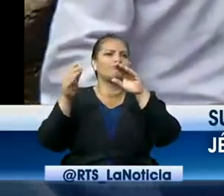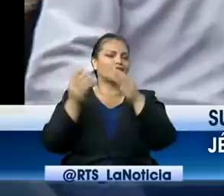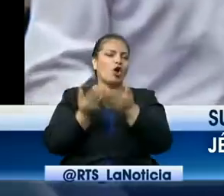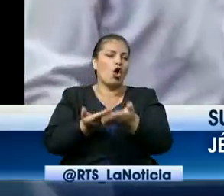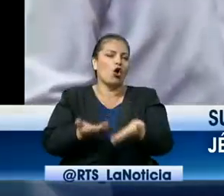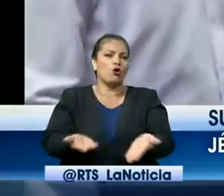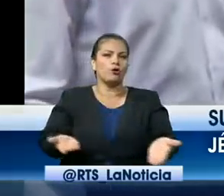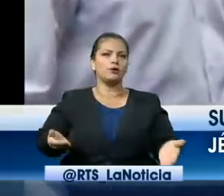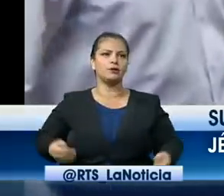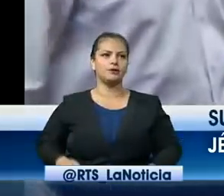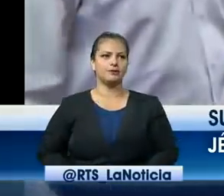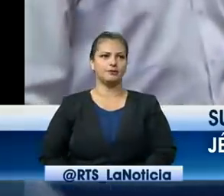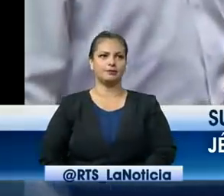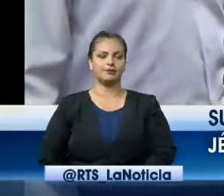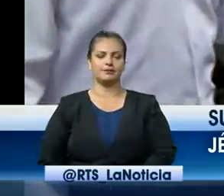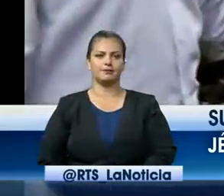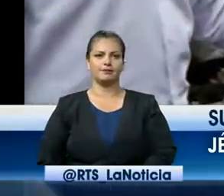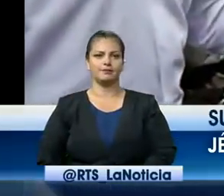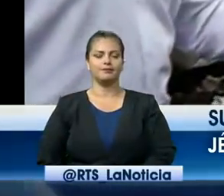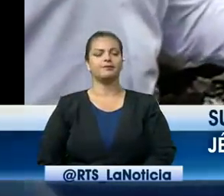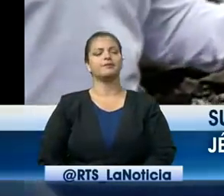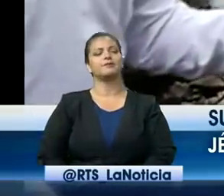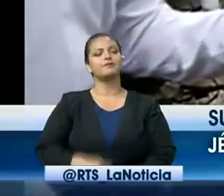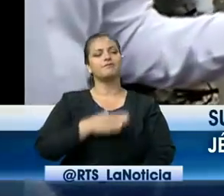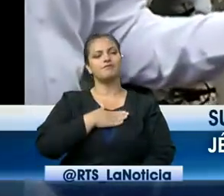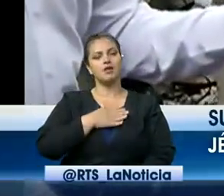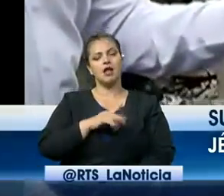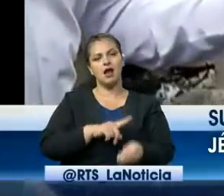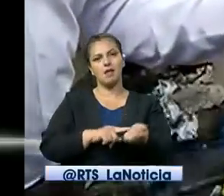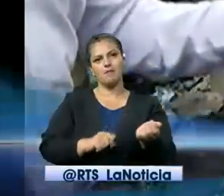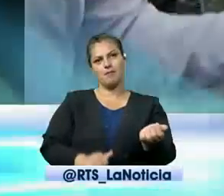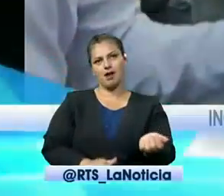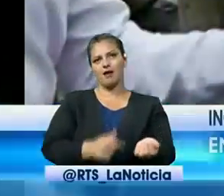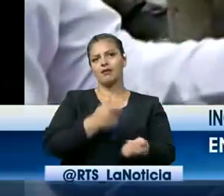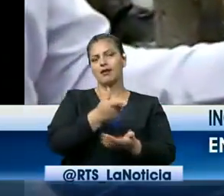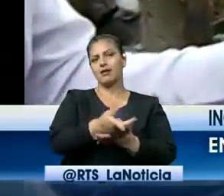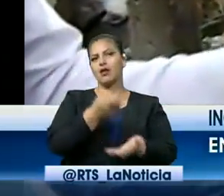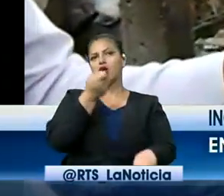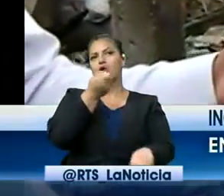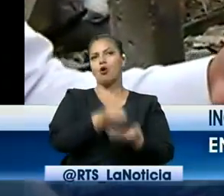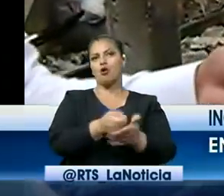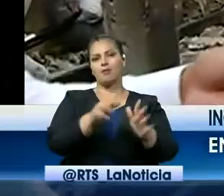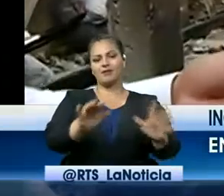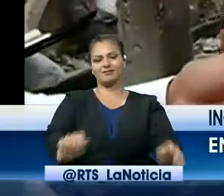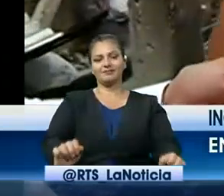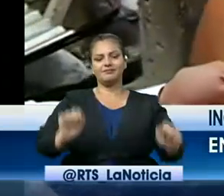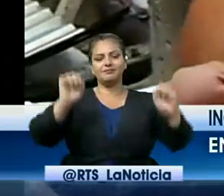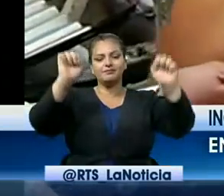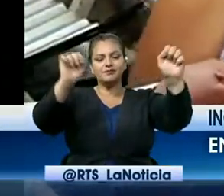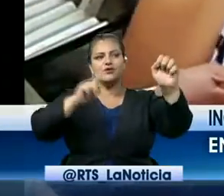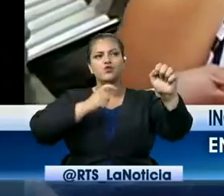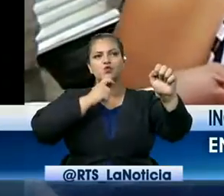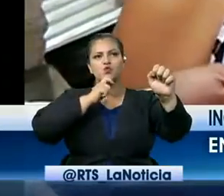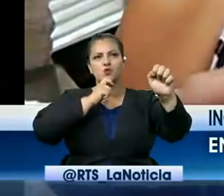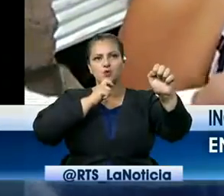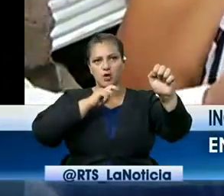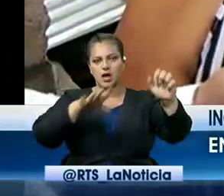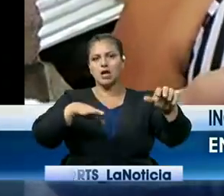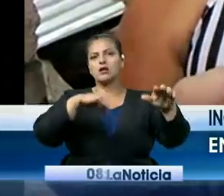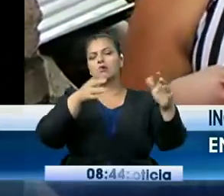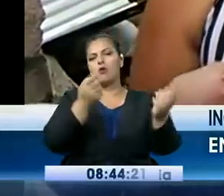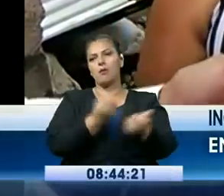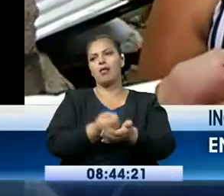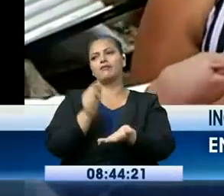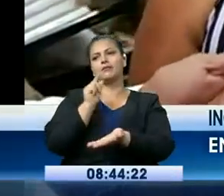recién sacado de ese congelador a crédito para ponernos un negocio por lo que nos encontramos desempleadas nos vamos a poner un negocito